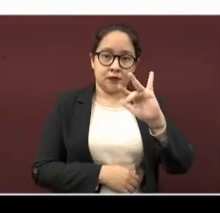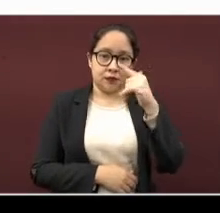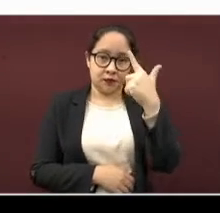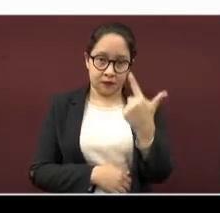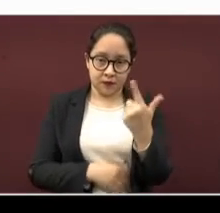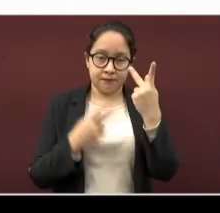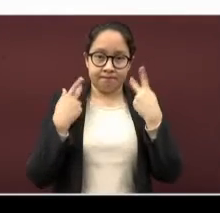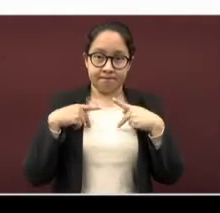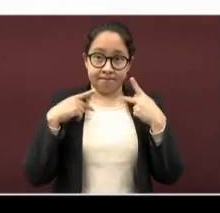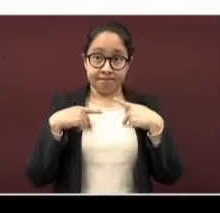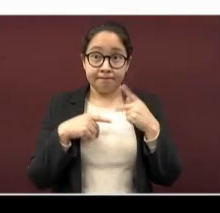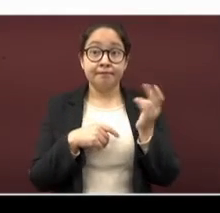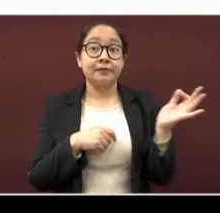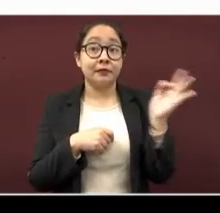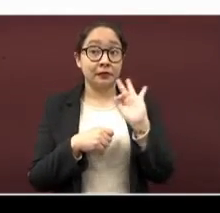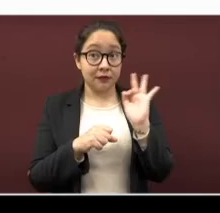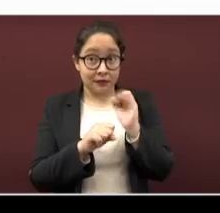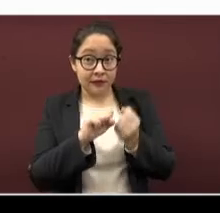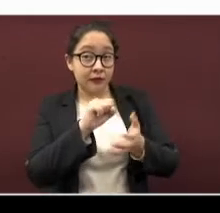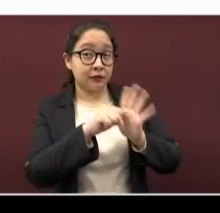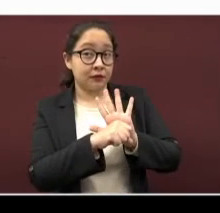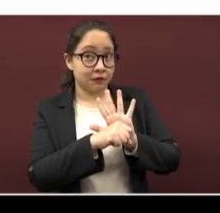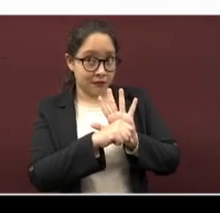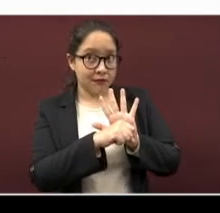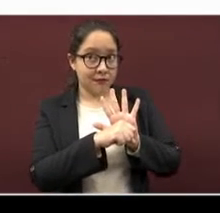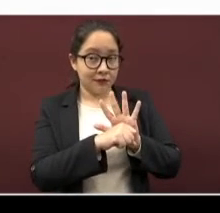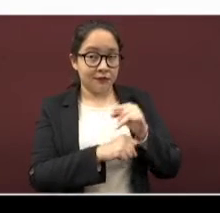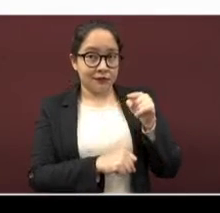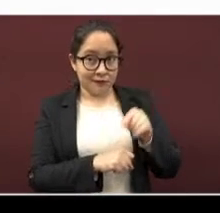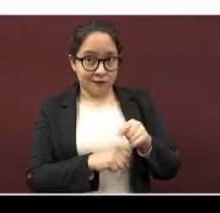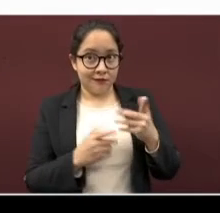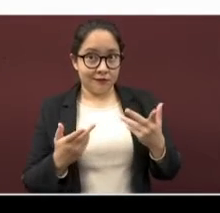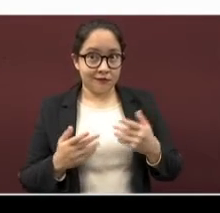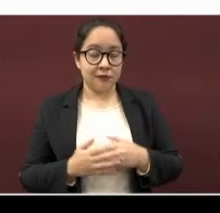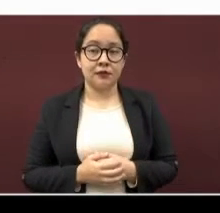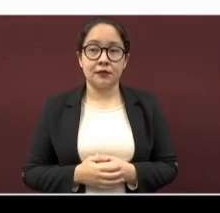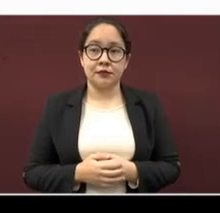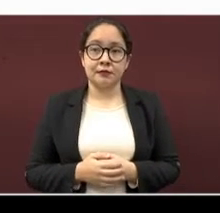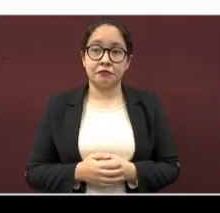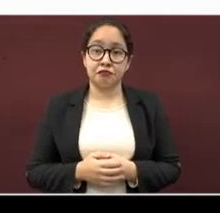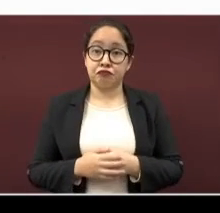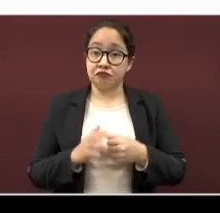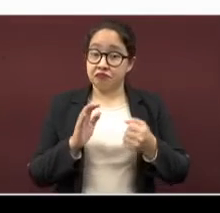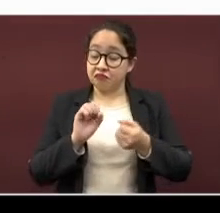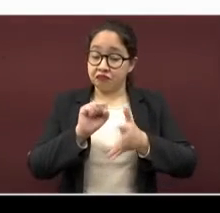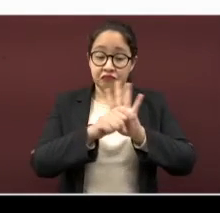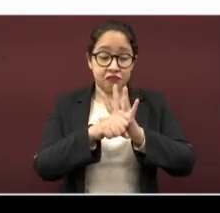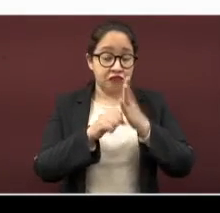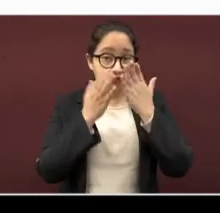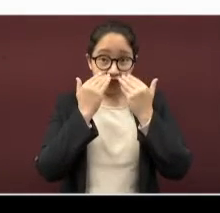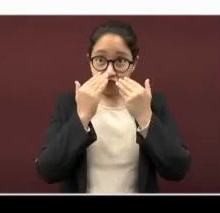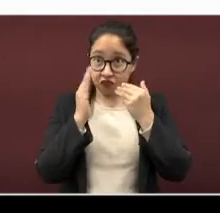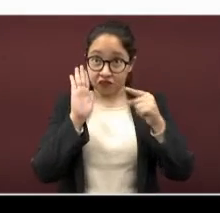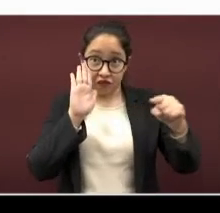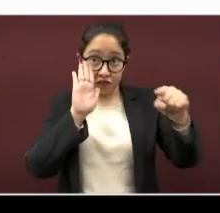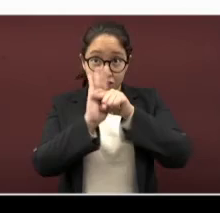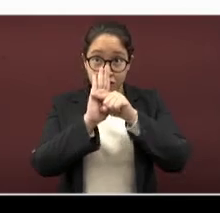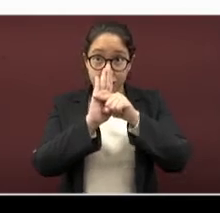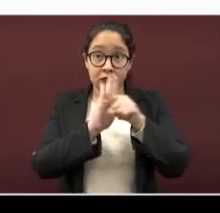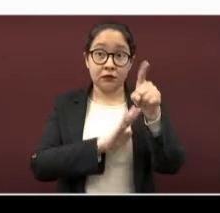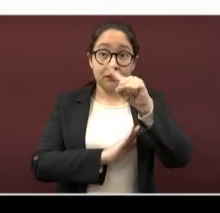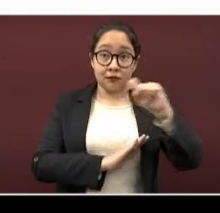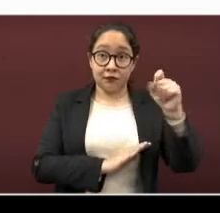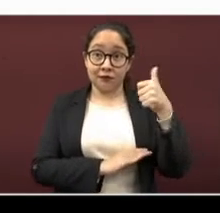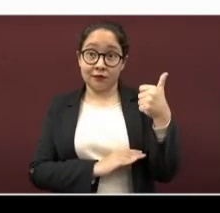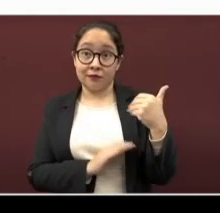pacientes con diagnóstico probable de kobe 19 con resultado negativo 106